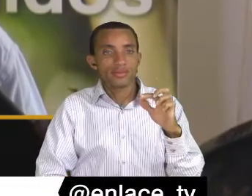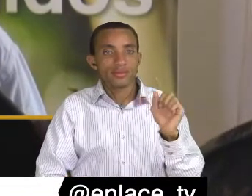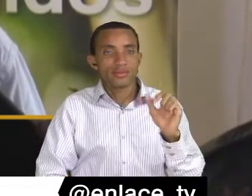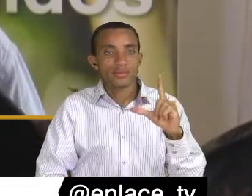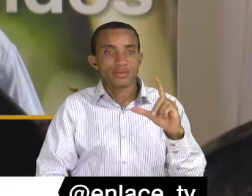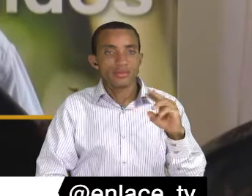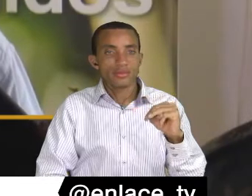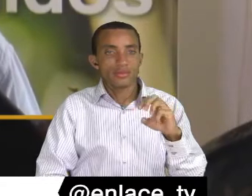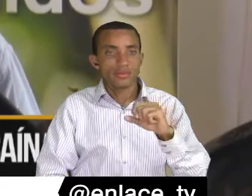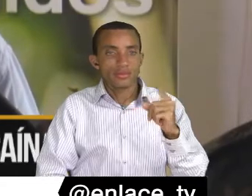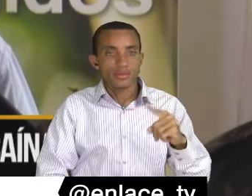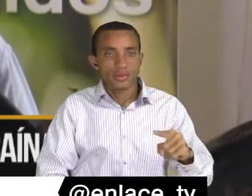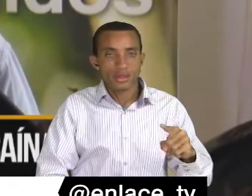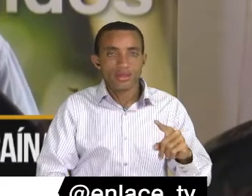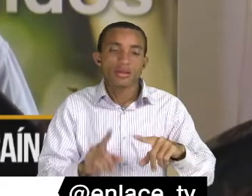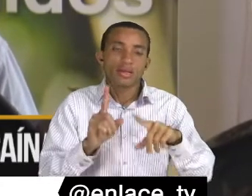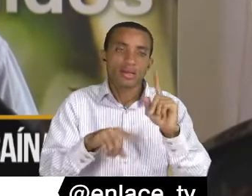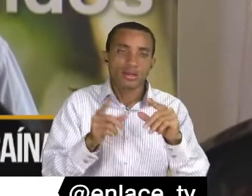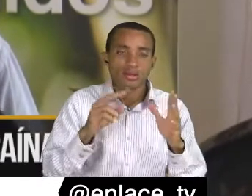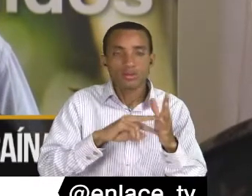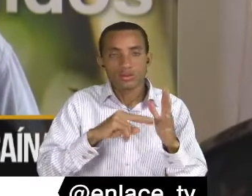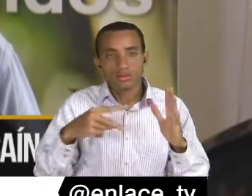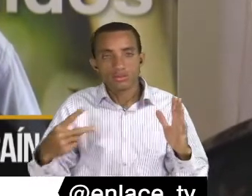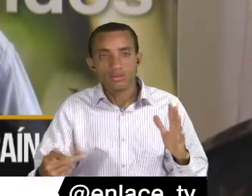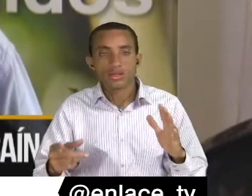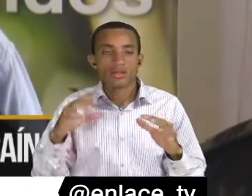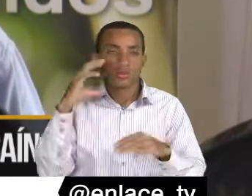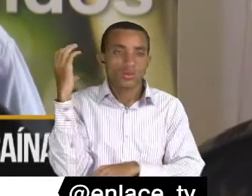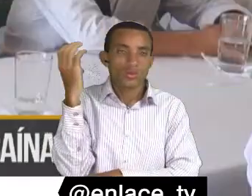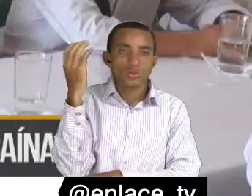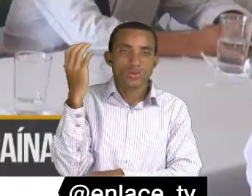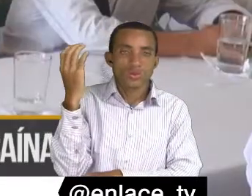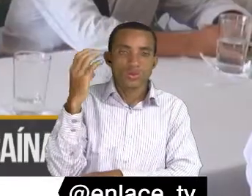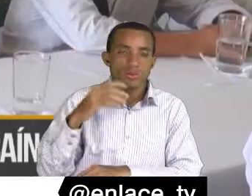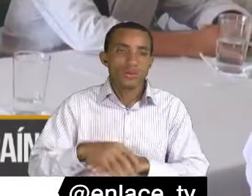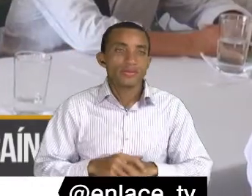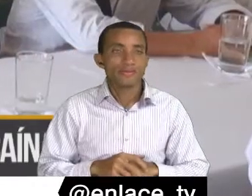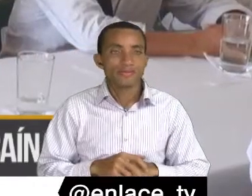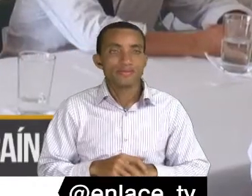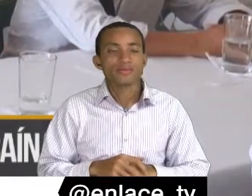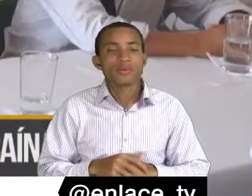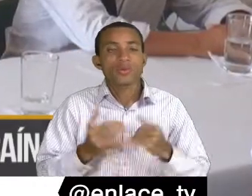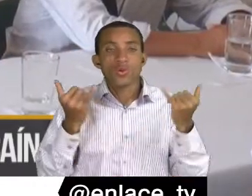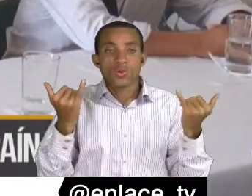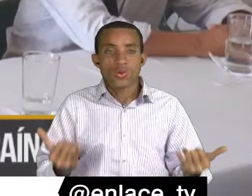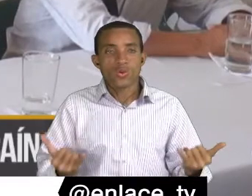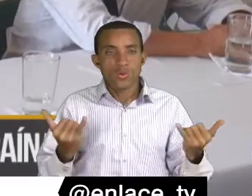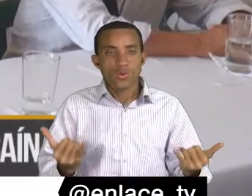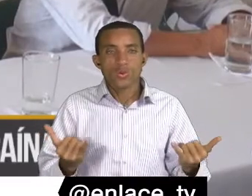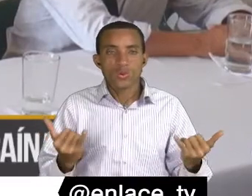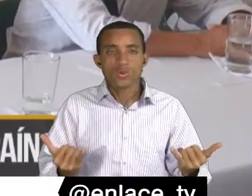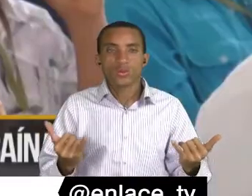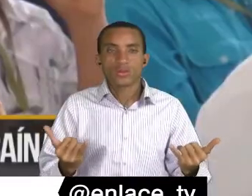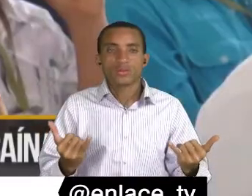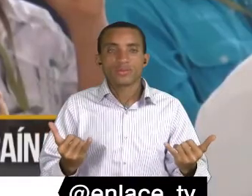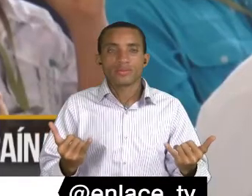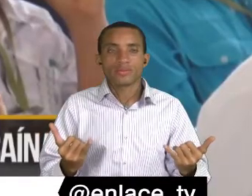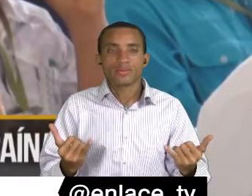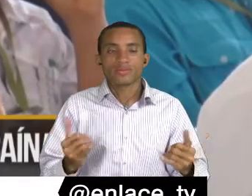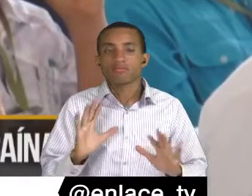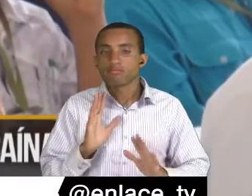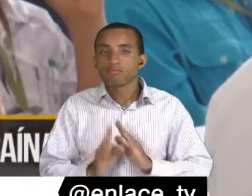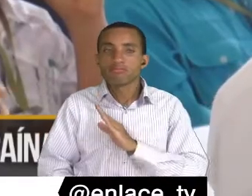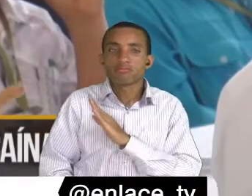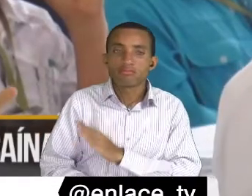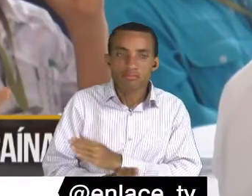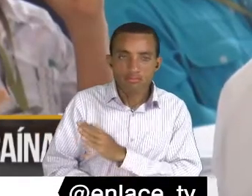por parte de muchos técnicos colombianos principalmente, hoy el sector, a pesar de seguir con